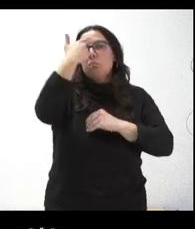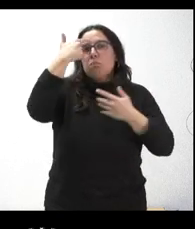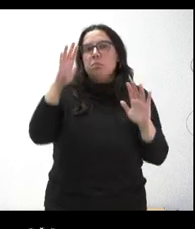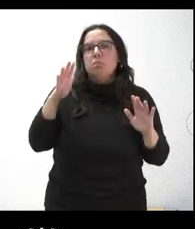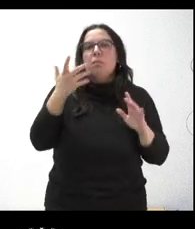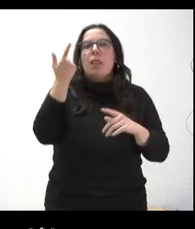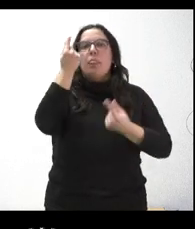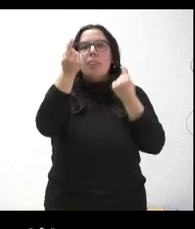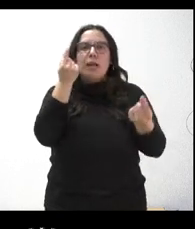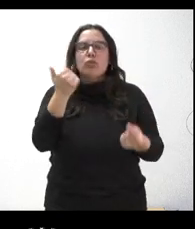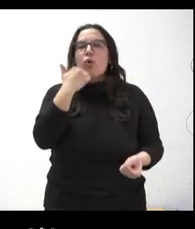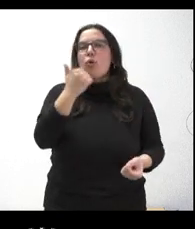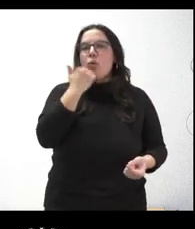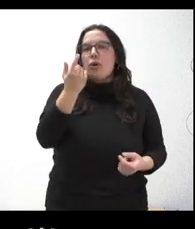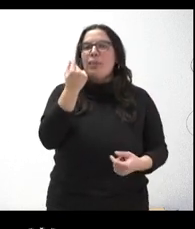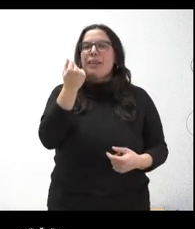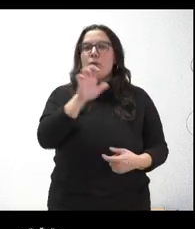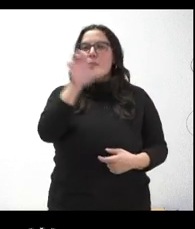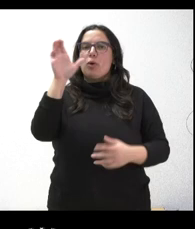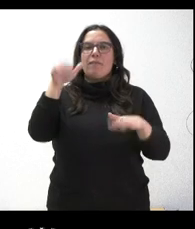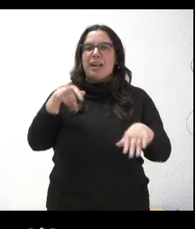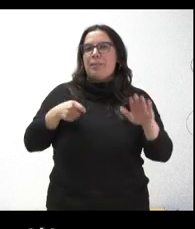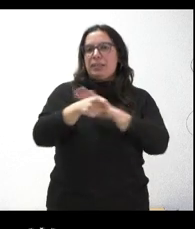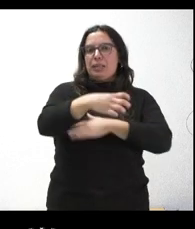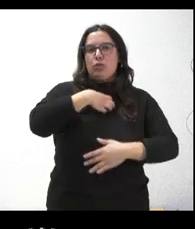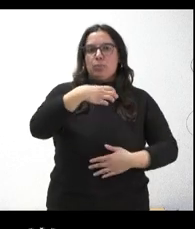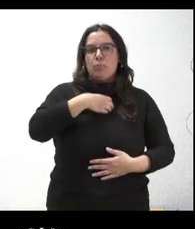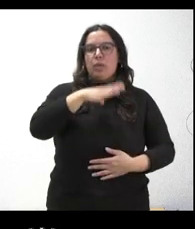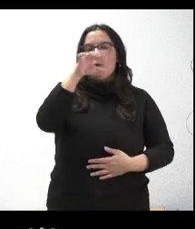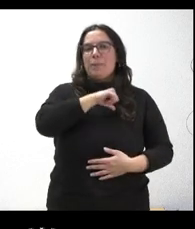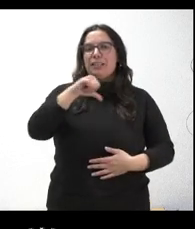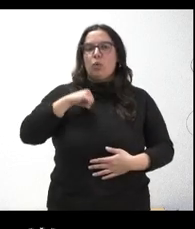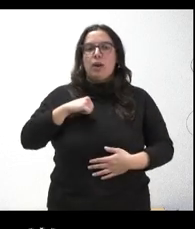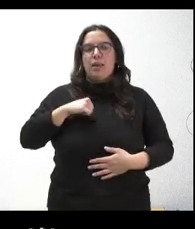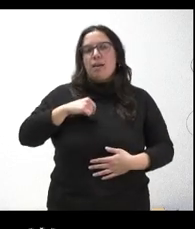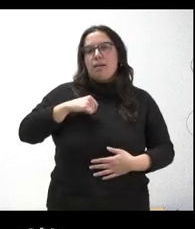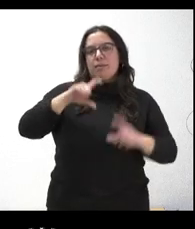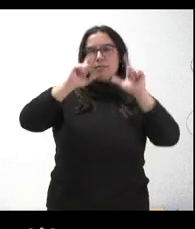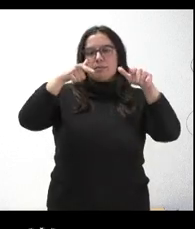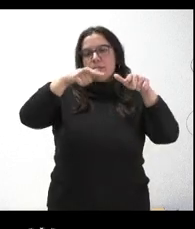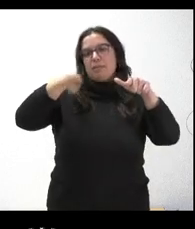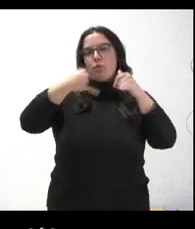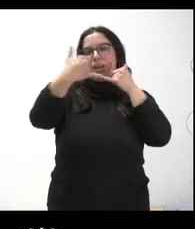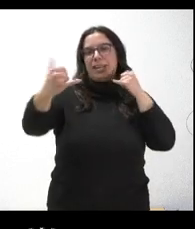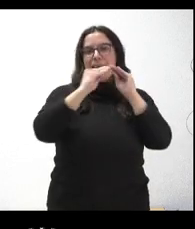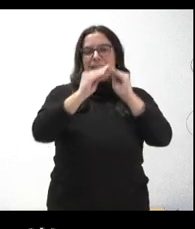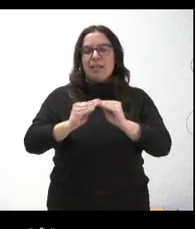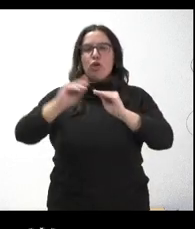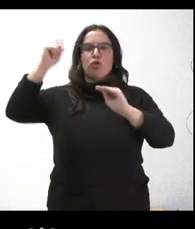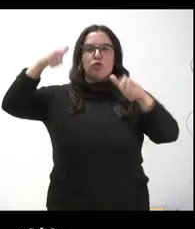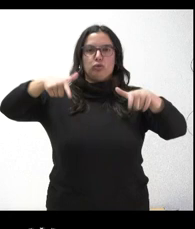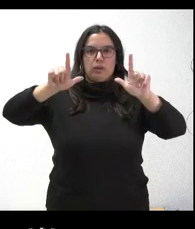una cifra del dinero europeo que no se va a poder invertir por parte de los partic particulares en esta en esta línea de de instalación de paneles